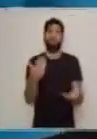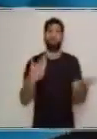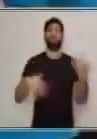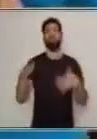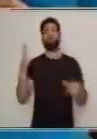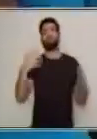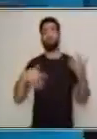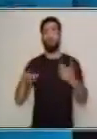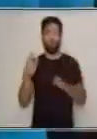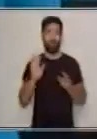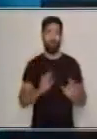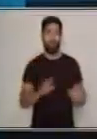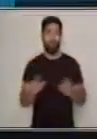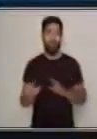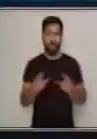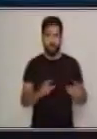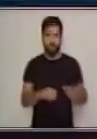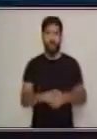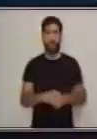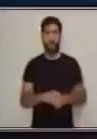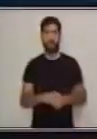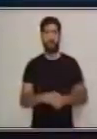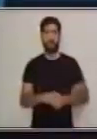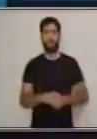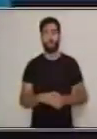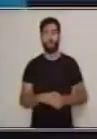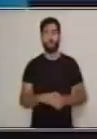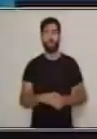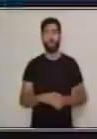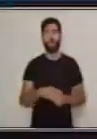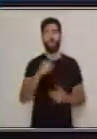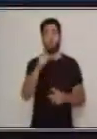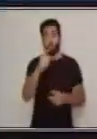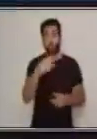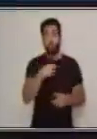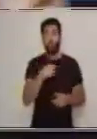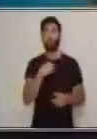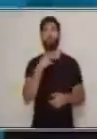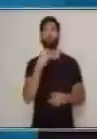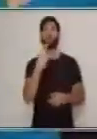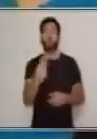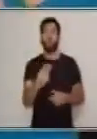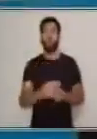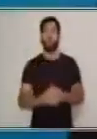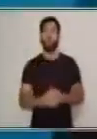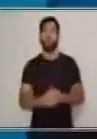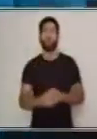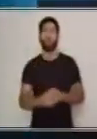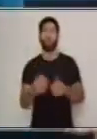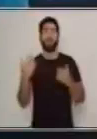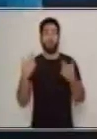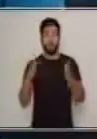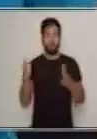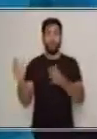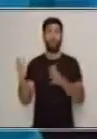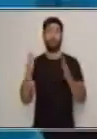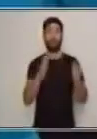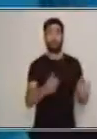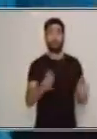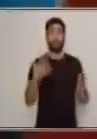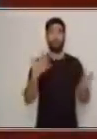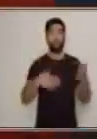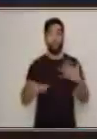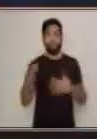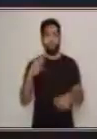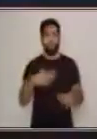dicción y también en tu tono de voz y que tu cerebro reaccione rapidito. El siguiente